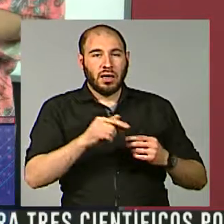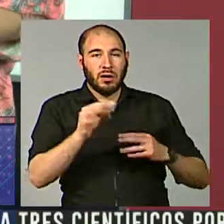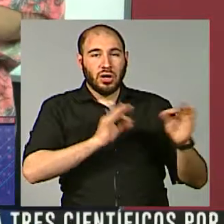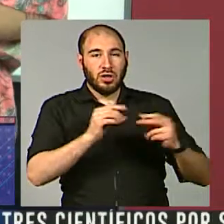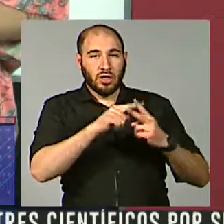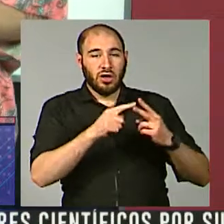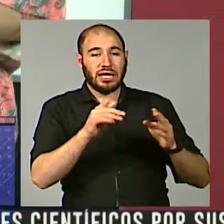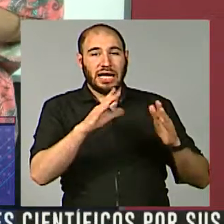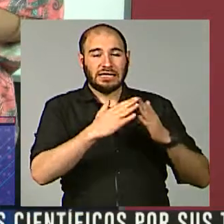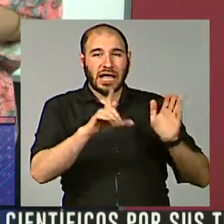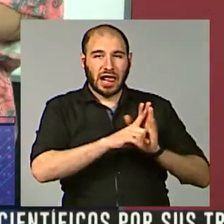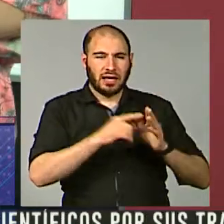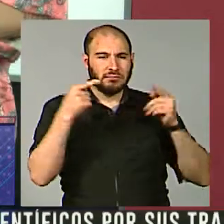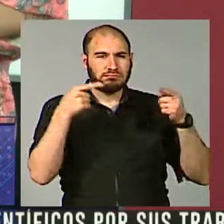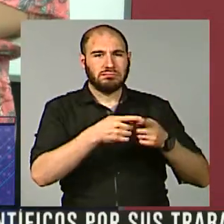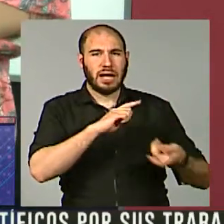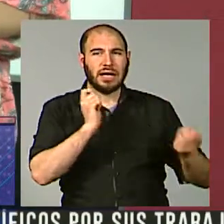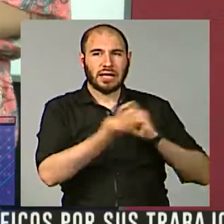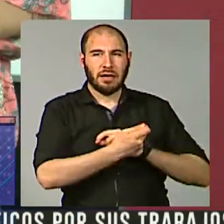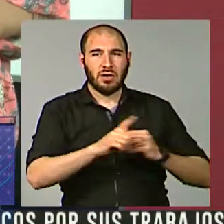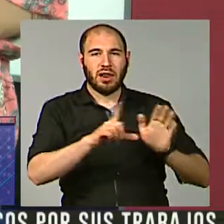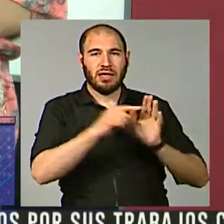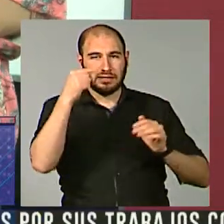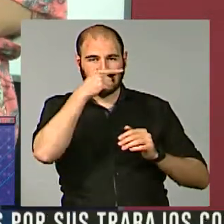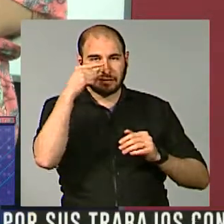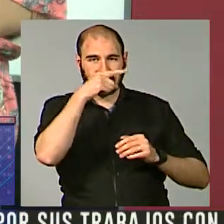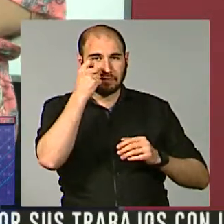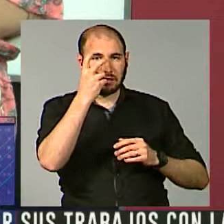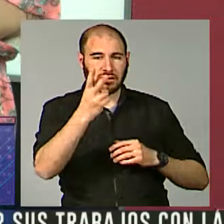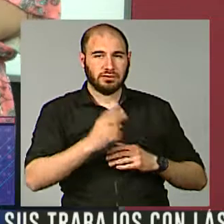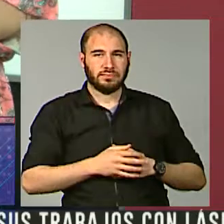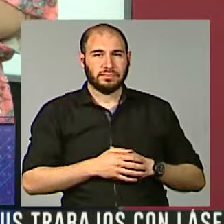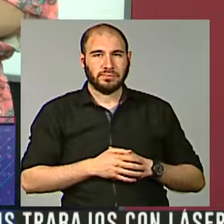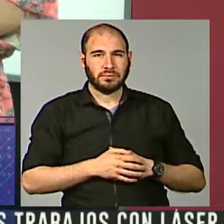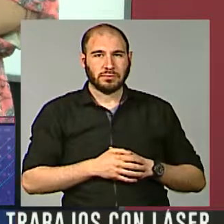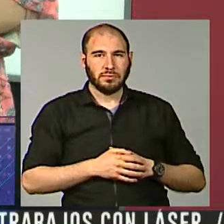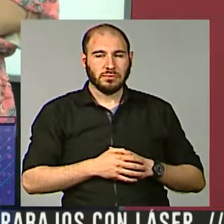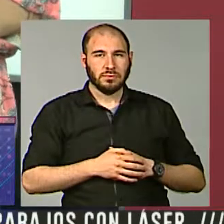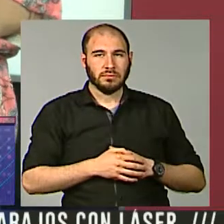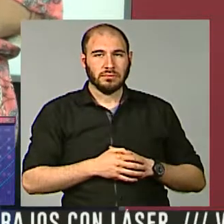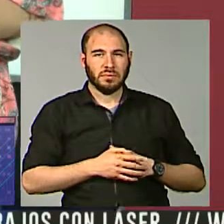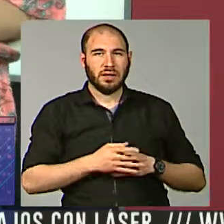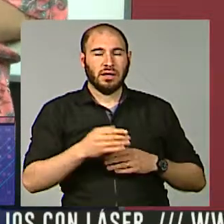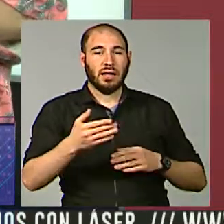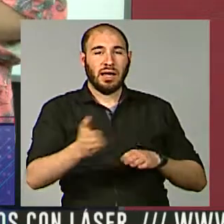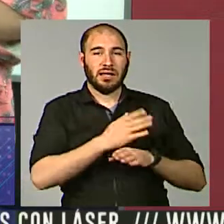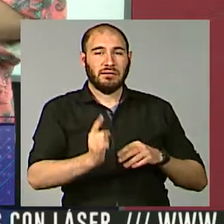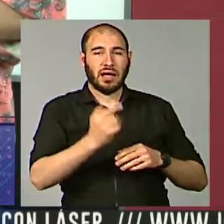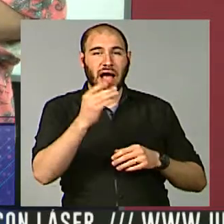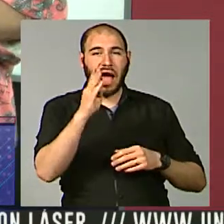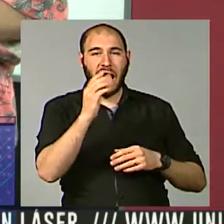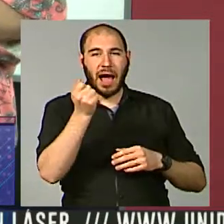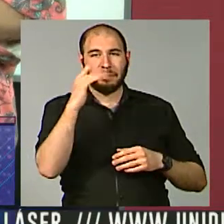iniciativas en la legislatura apuntando a la modificación de esta ley 7722, en donde uno de los precursores, en este caso Alejandro Abrán,